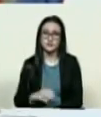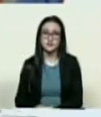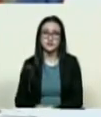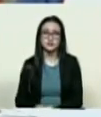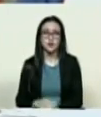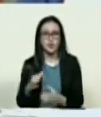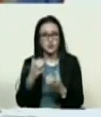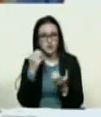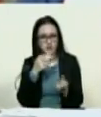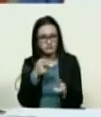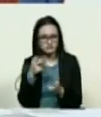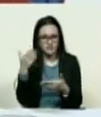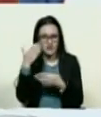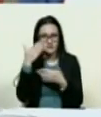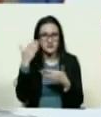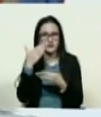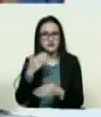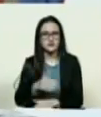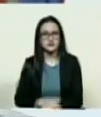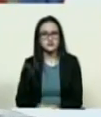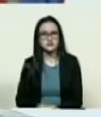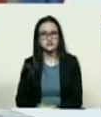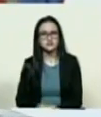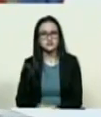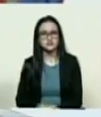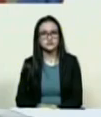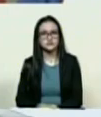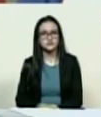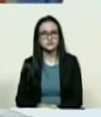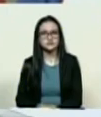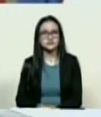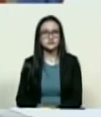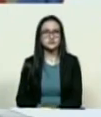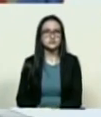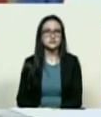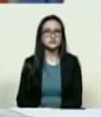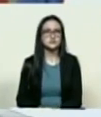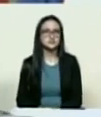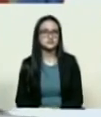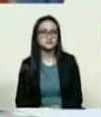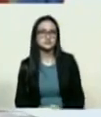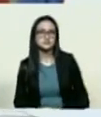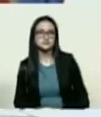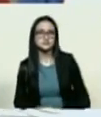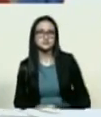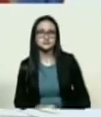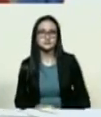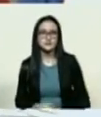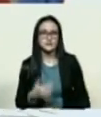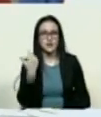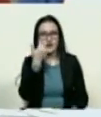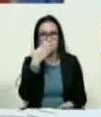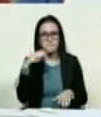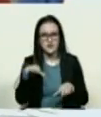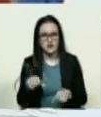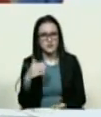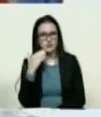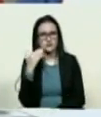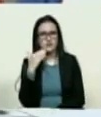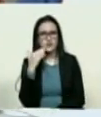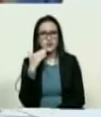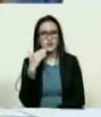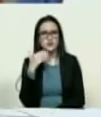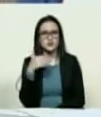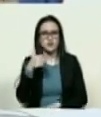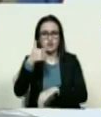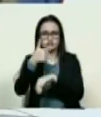grupos paramilitares, a ellos es que tiene que referirse, en verdad. El imperialismo norteamericano, a través de su jefe del Comando